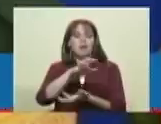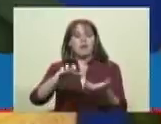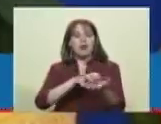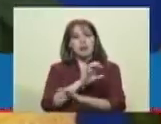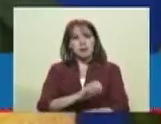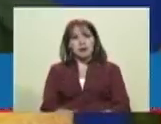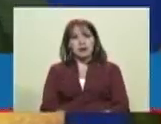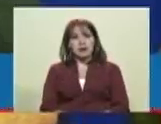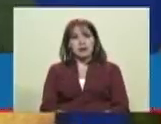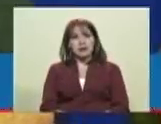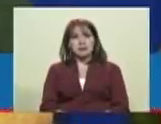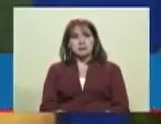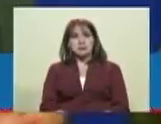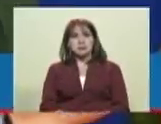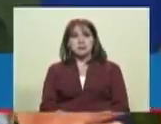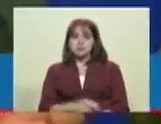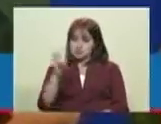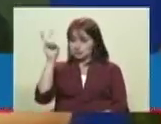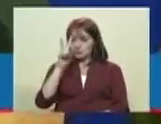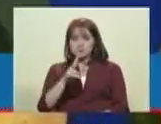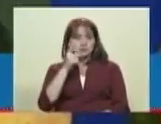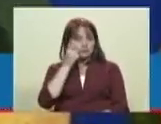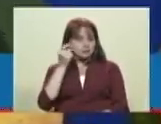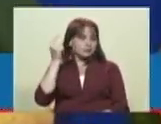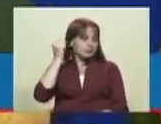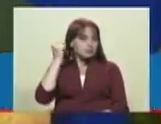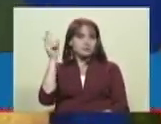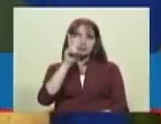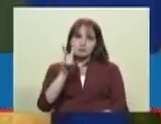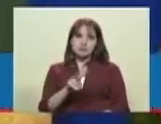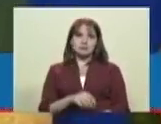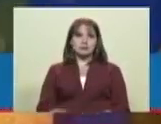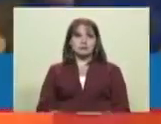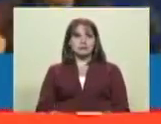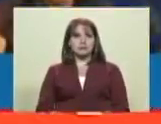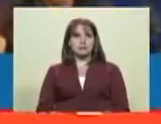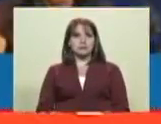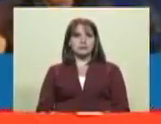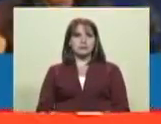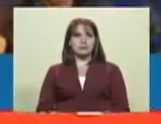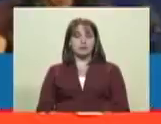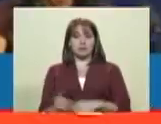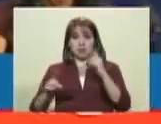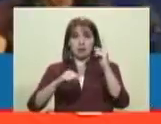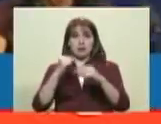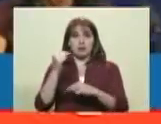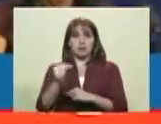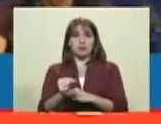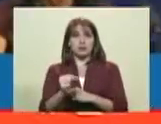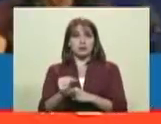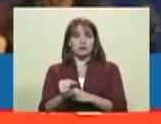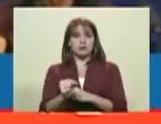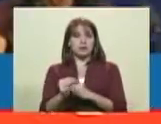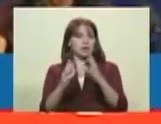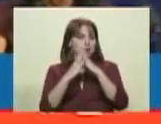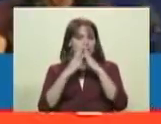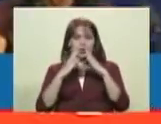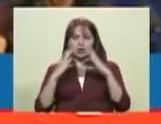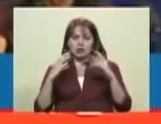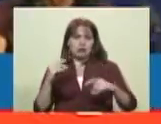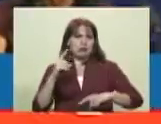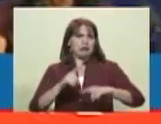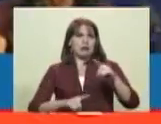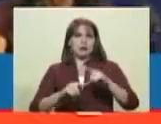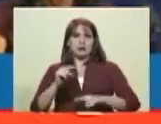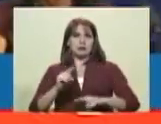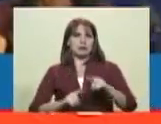asuntos de los venezolanos y las venezolanas también. Después de todo este